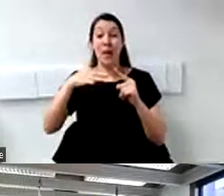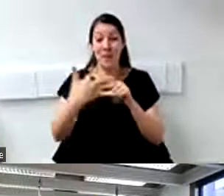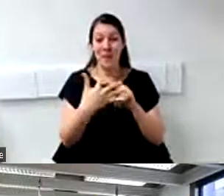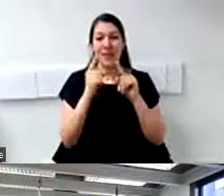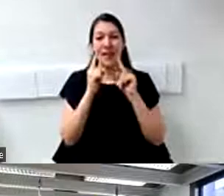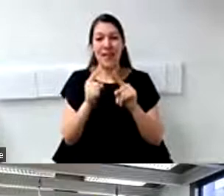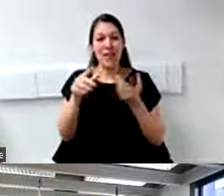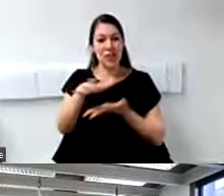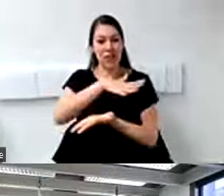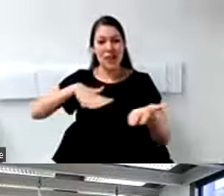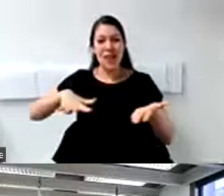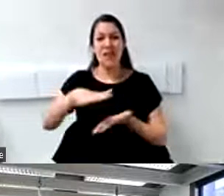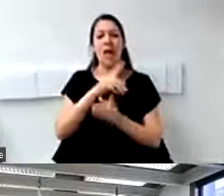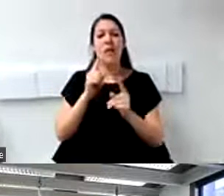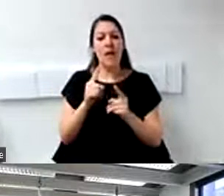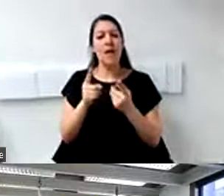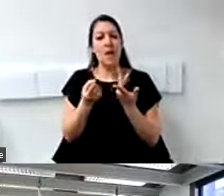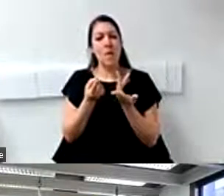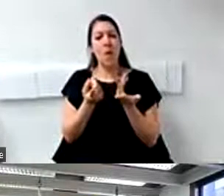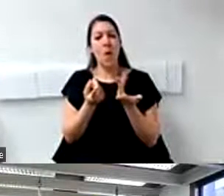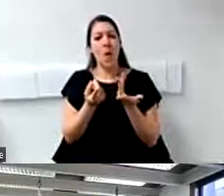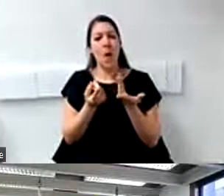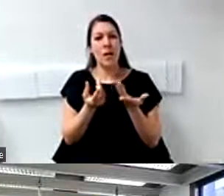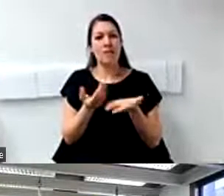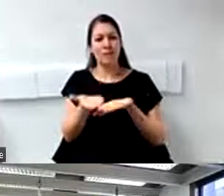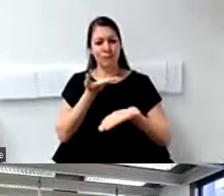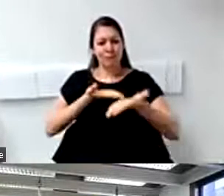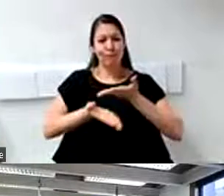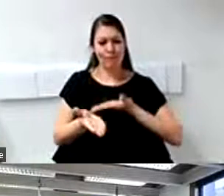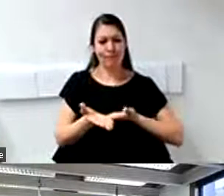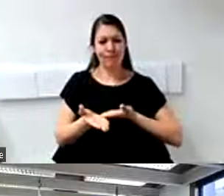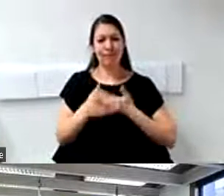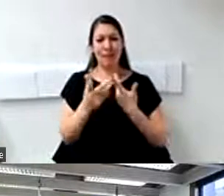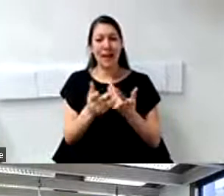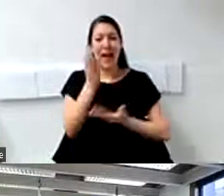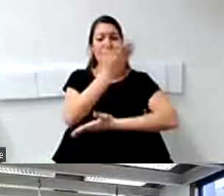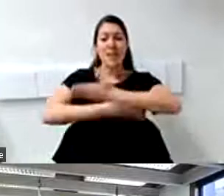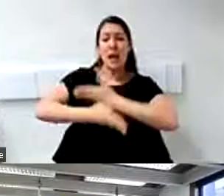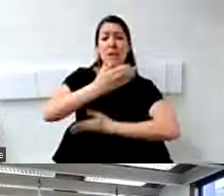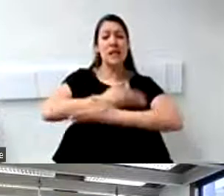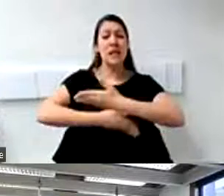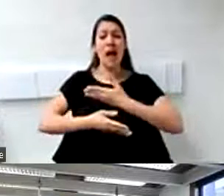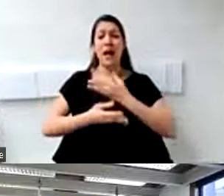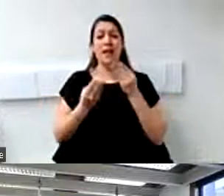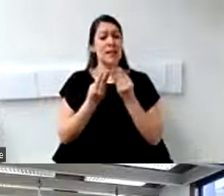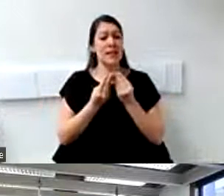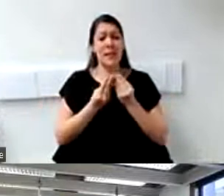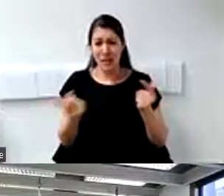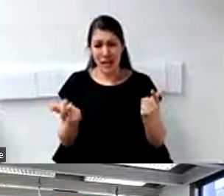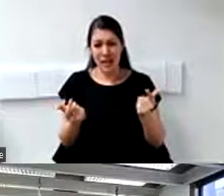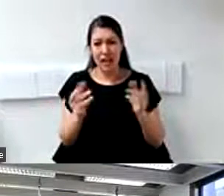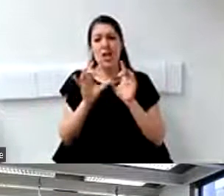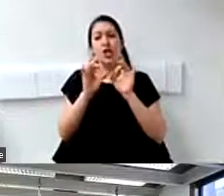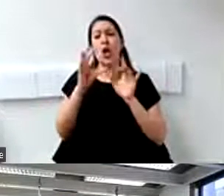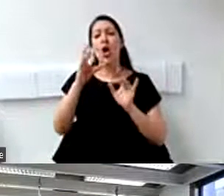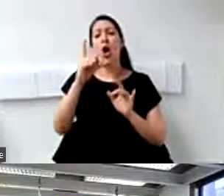esa discapacidad pueda dejar de serla. Que quede solamente, si es el caso, la deficiencia